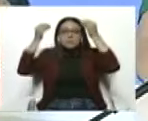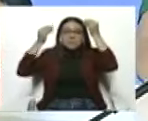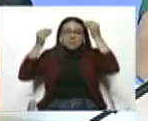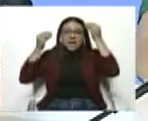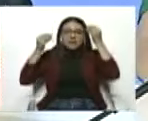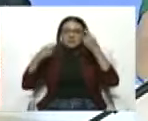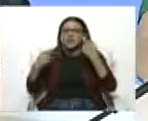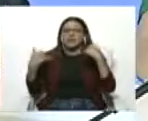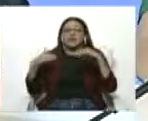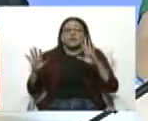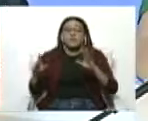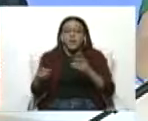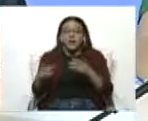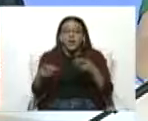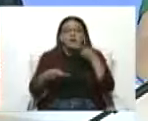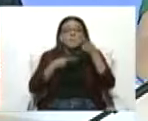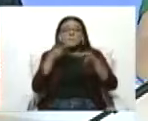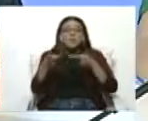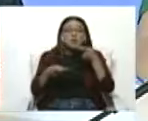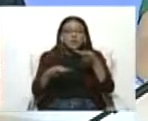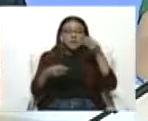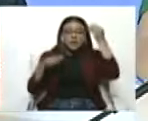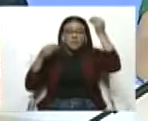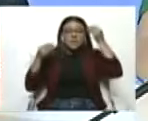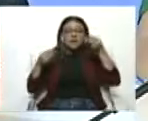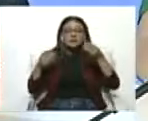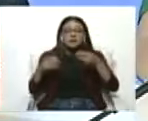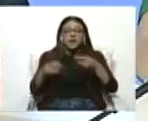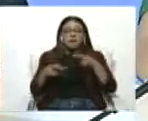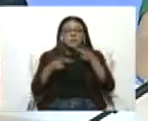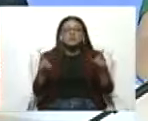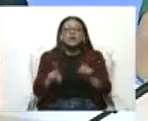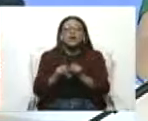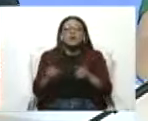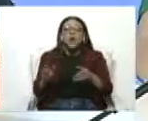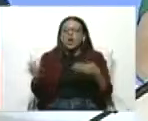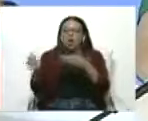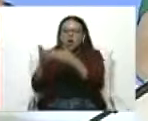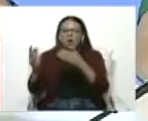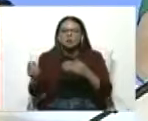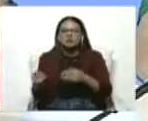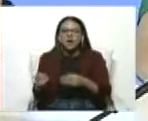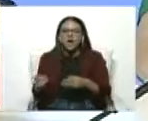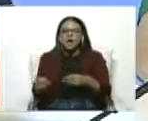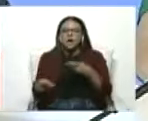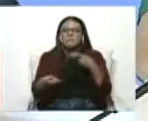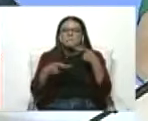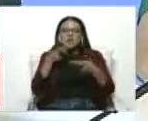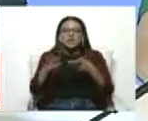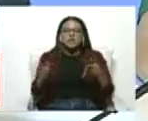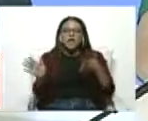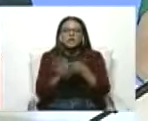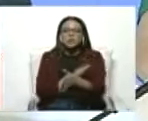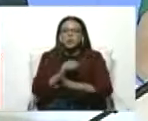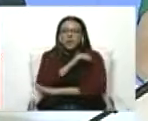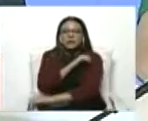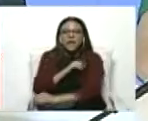Y creen que hacer política, estos sectores opositores, tiene que ver llegar al poder por la vía que sea. ¿Para qué llegan al poder?